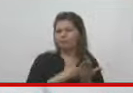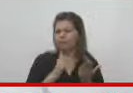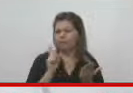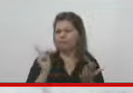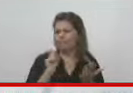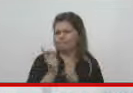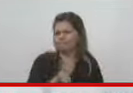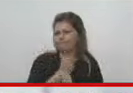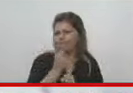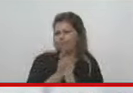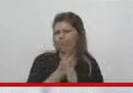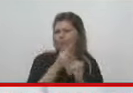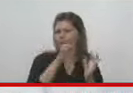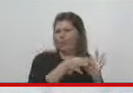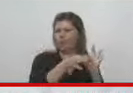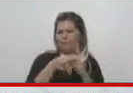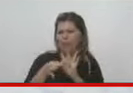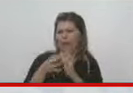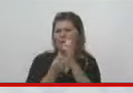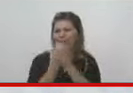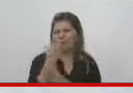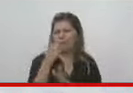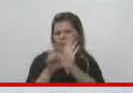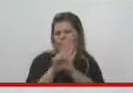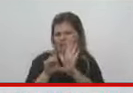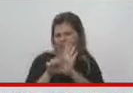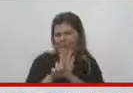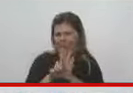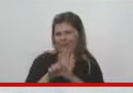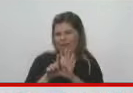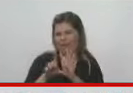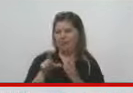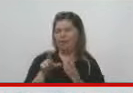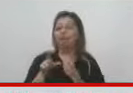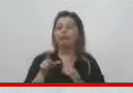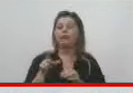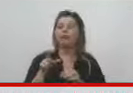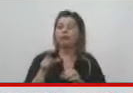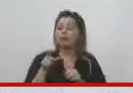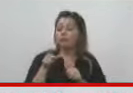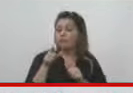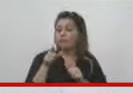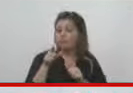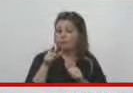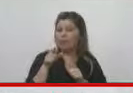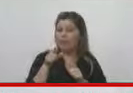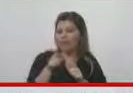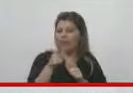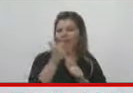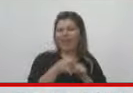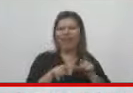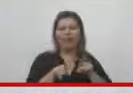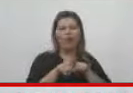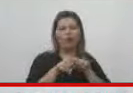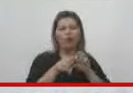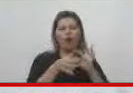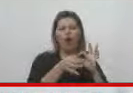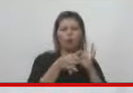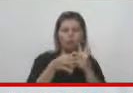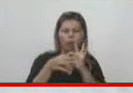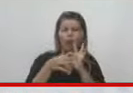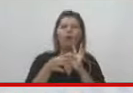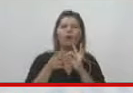justificar el dictado de medidas legislativas por parte del Poder Ejecutivo Nacional y se basa en varios fallos de la